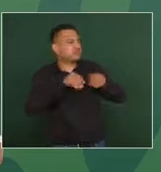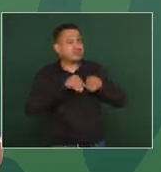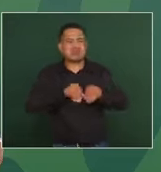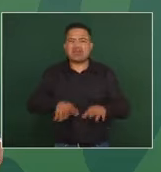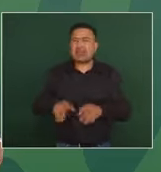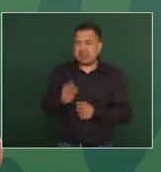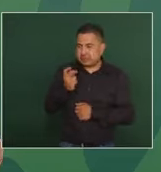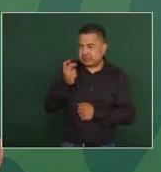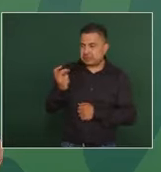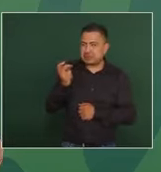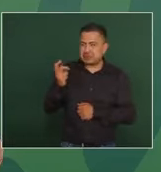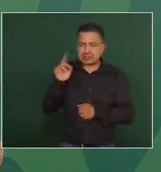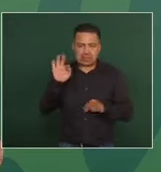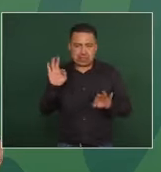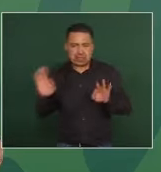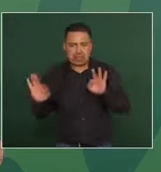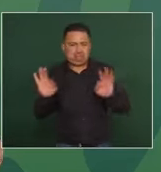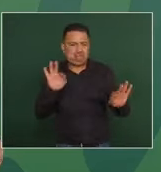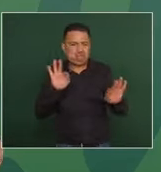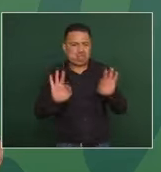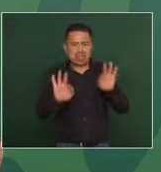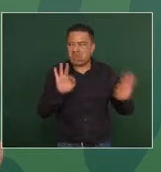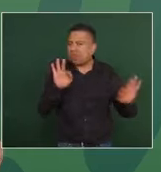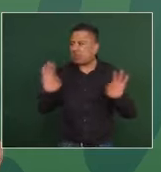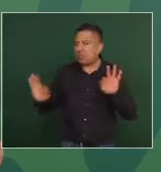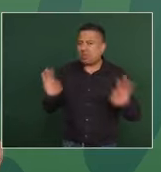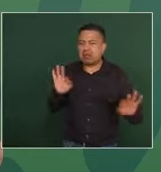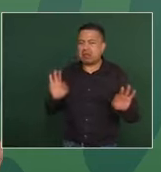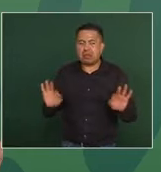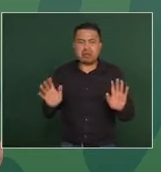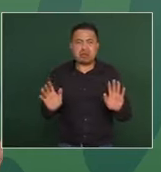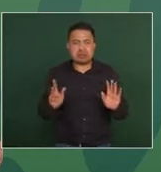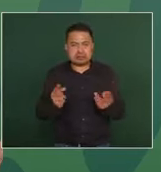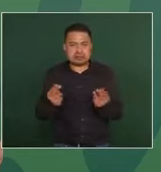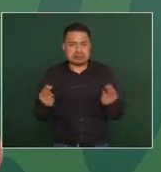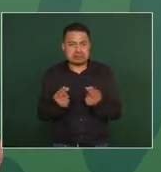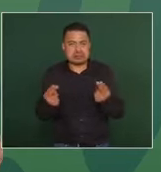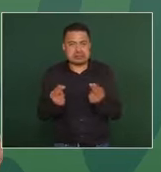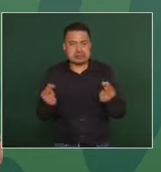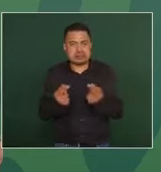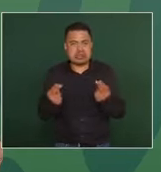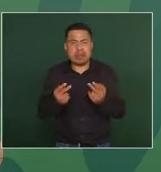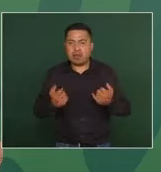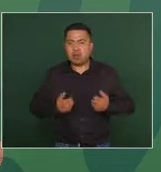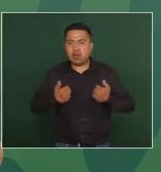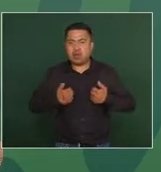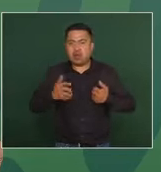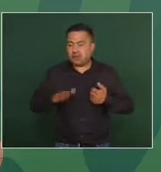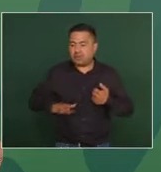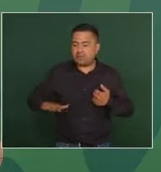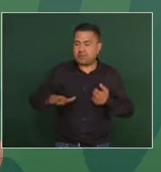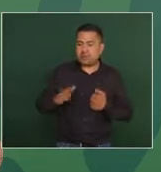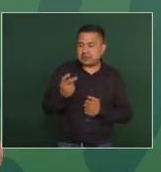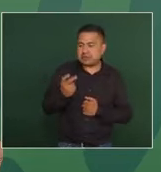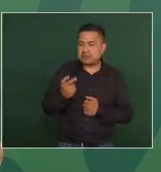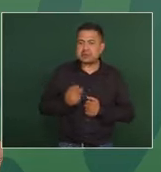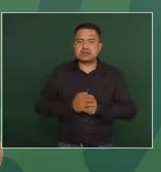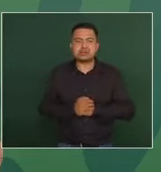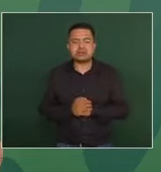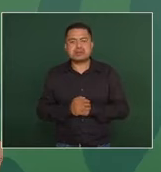este tipo de mentiras. Entonces, necesitamos, sobre todo para los jóvenes,